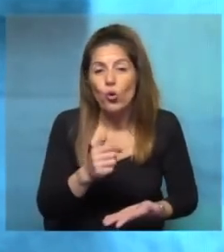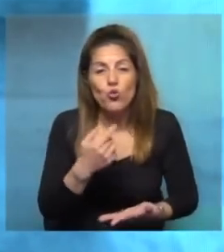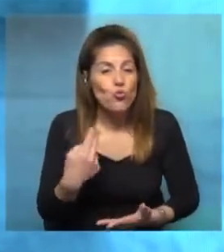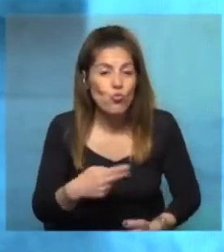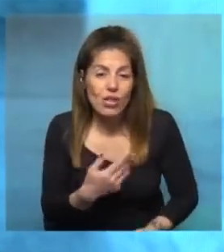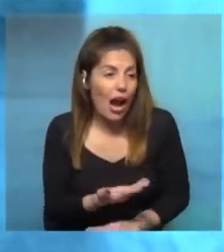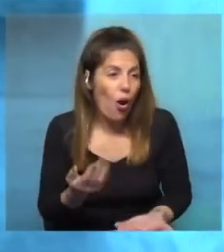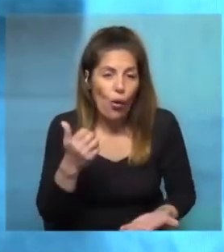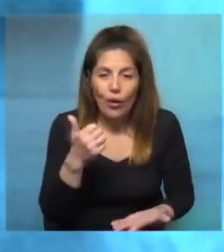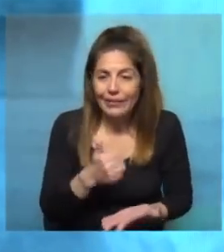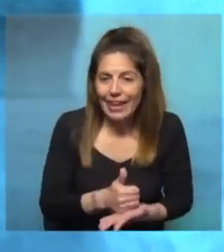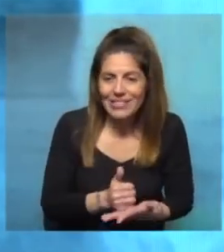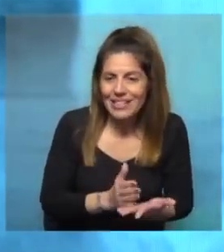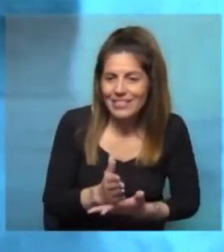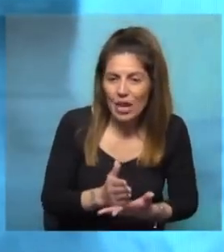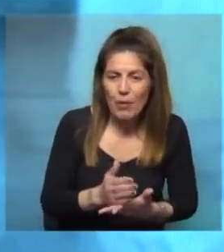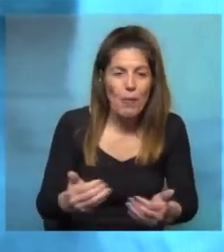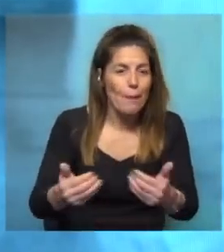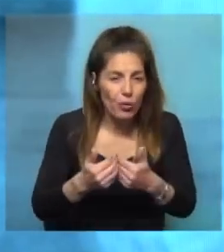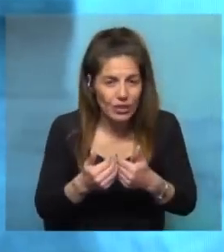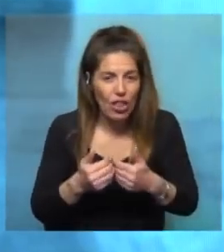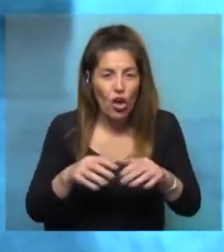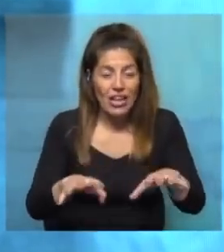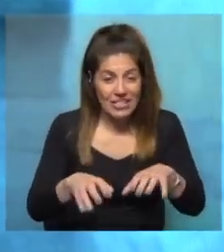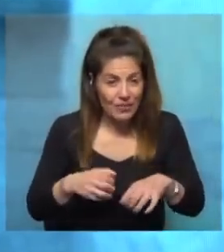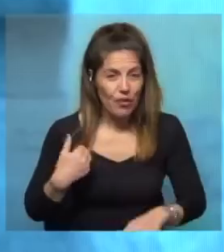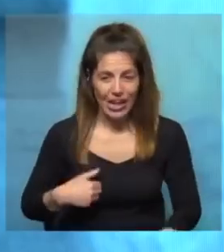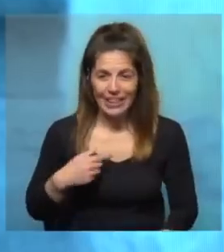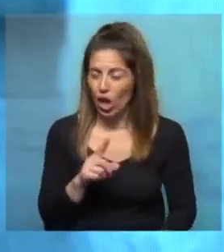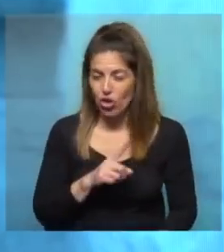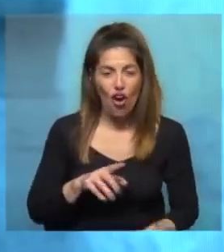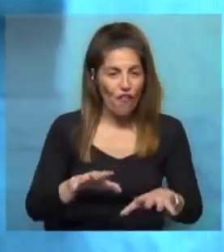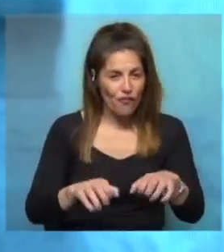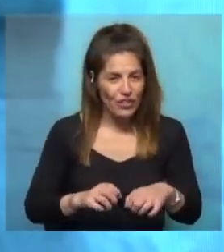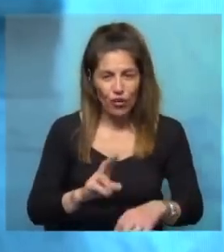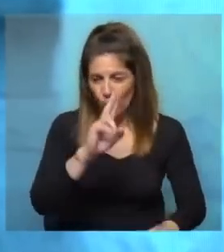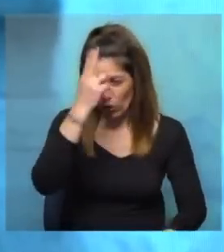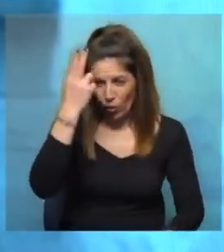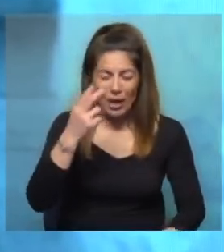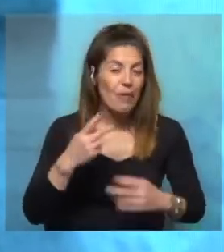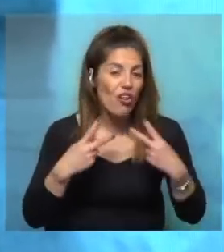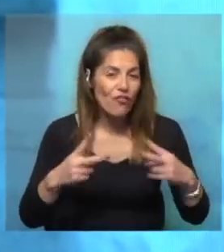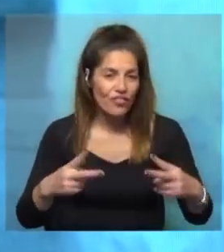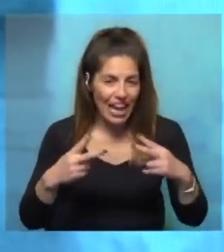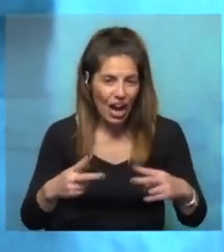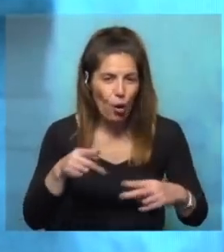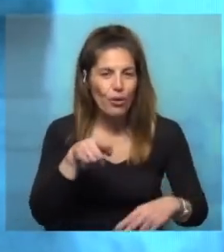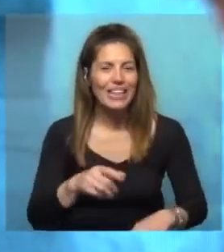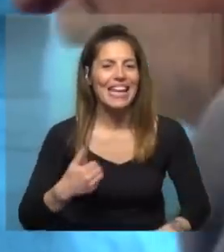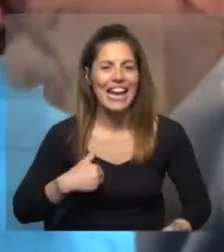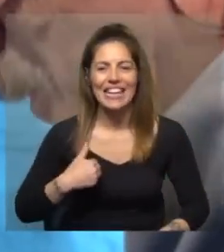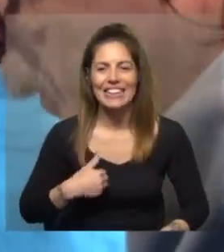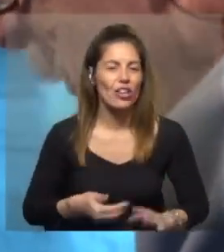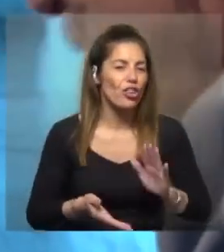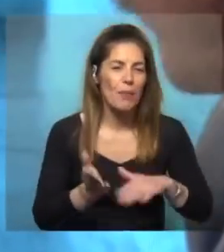me han preguntado pero estás viviendo en Argentina no vivo en Uruguay viajo mucho porque Argentina siempre ha sido el lugar donde más me he